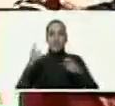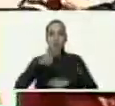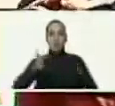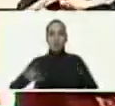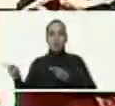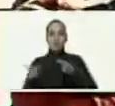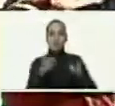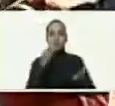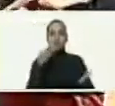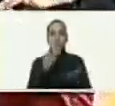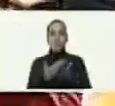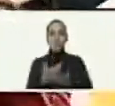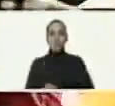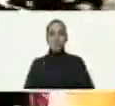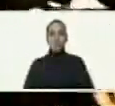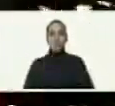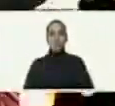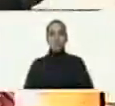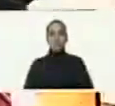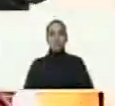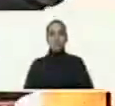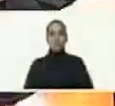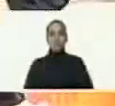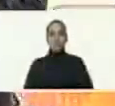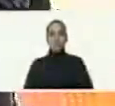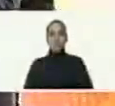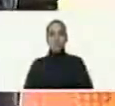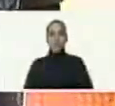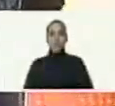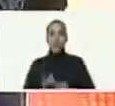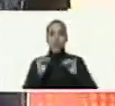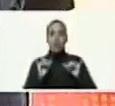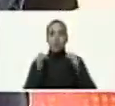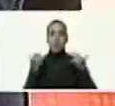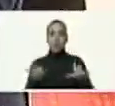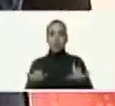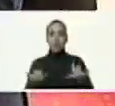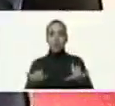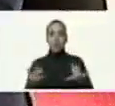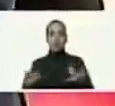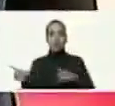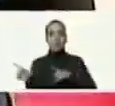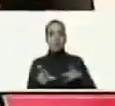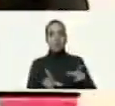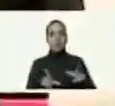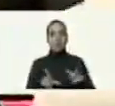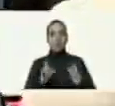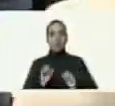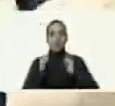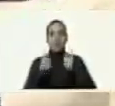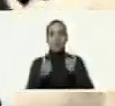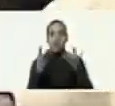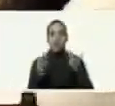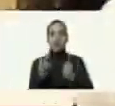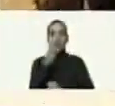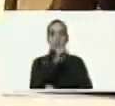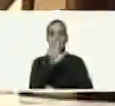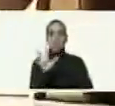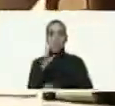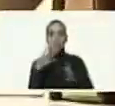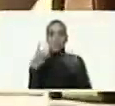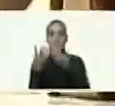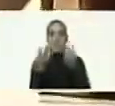gracias. Bien, de esta manera queda oficialmente instalada e inaugurada esta 15ª edición de la